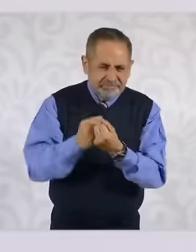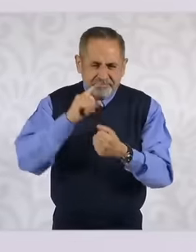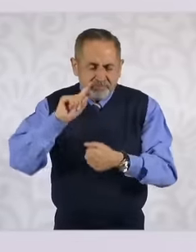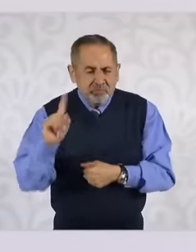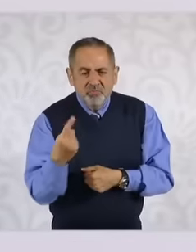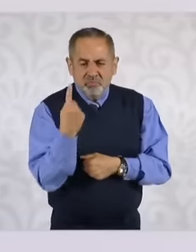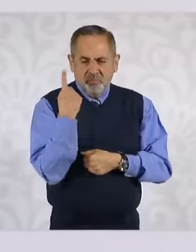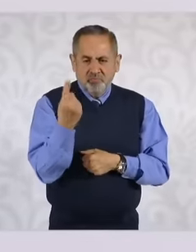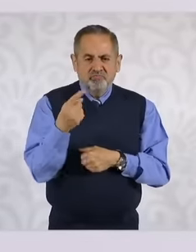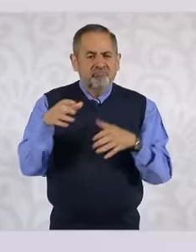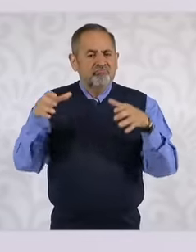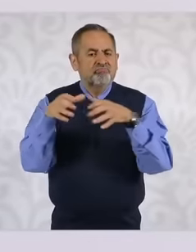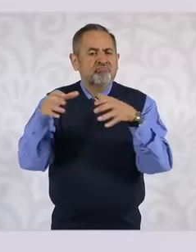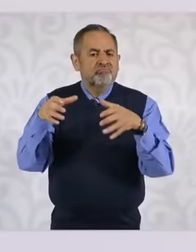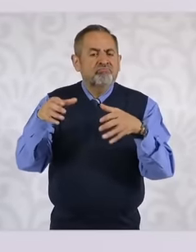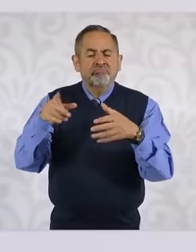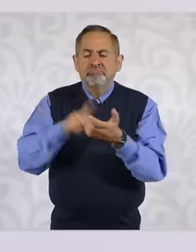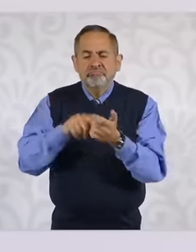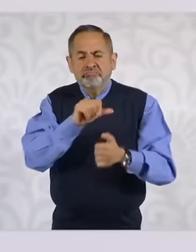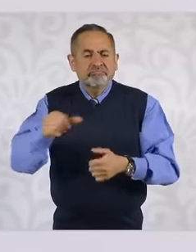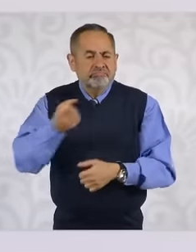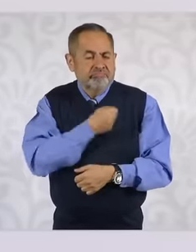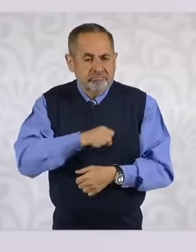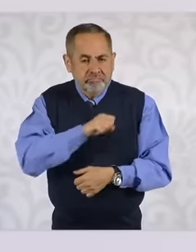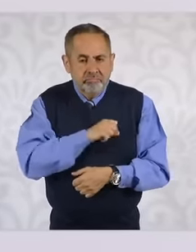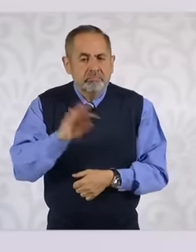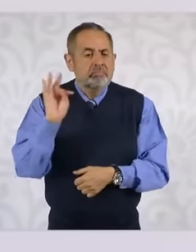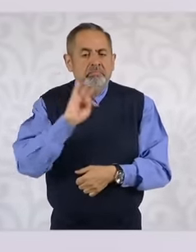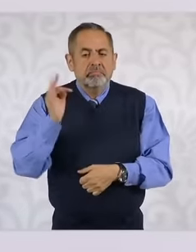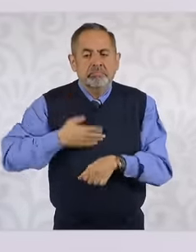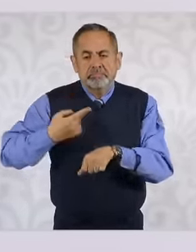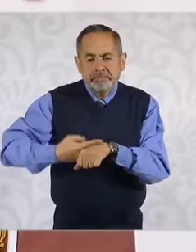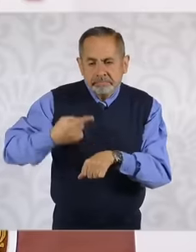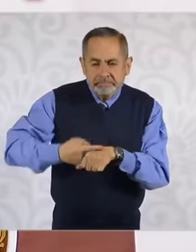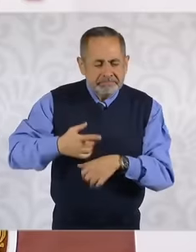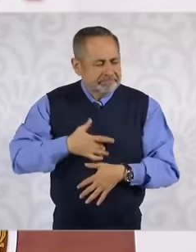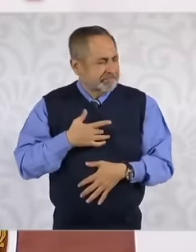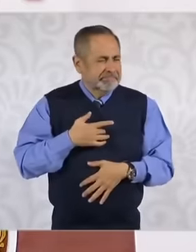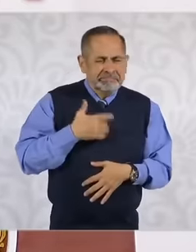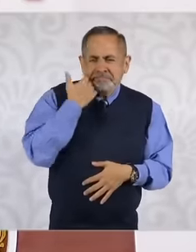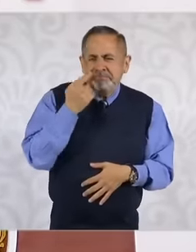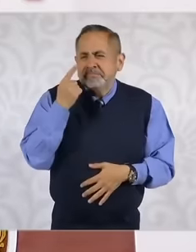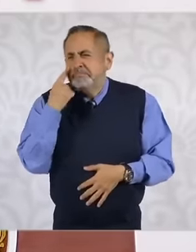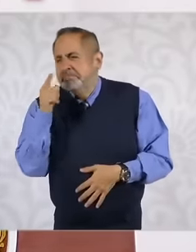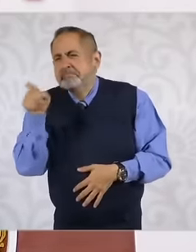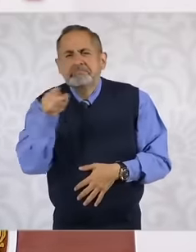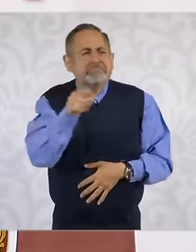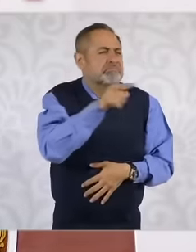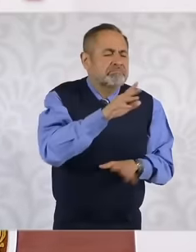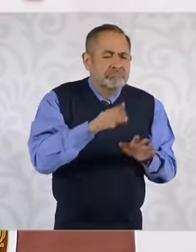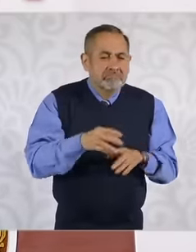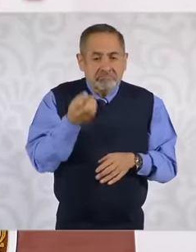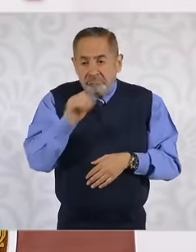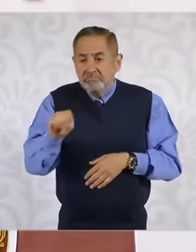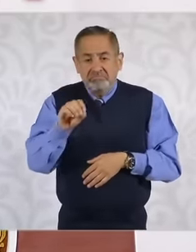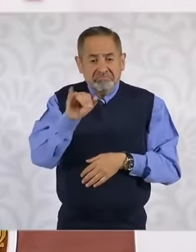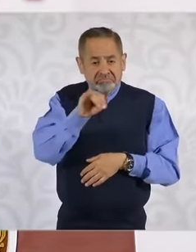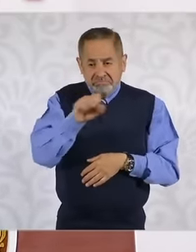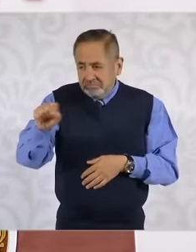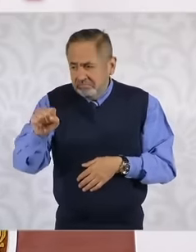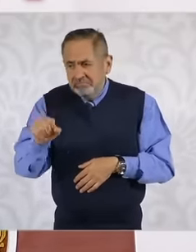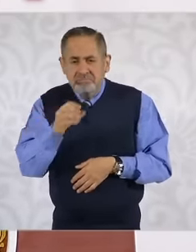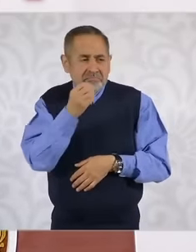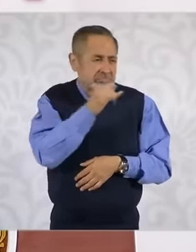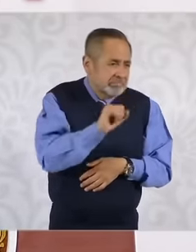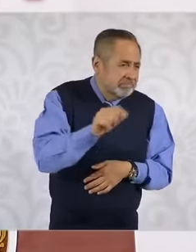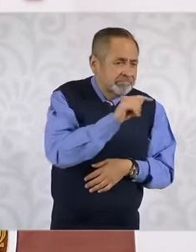salud. De tal manera que si me enfermo y quiero ir a un centro de salud, no necesariamente tengo que ir al IMSS, puedo ir al